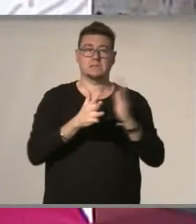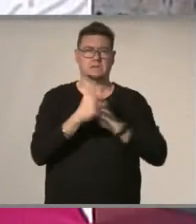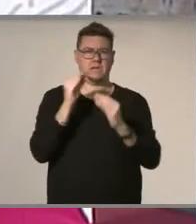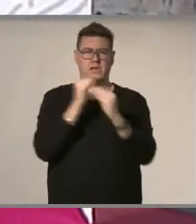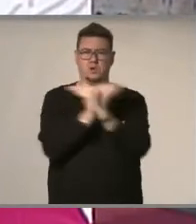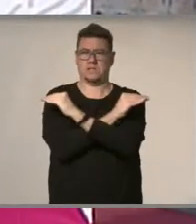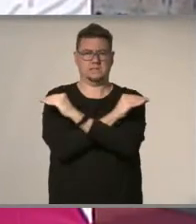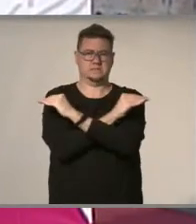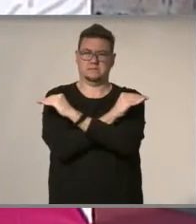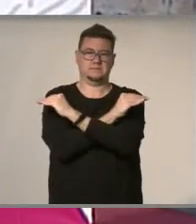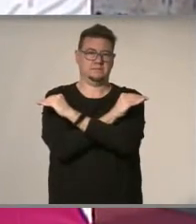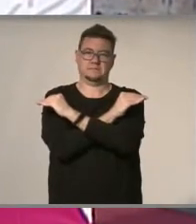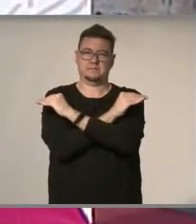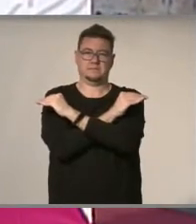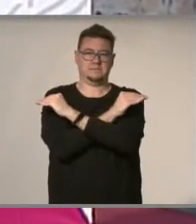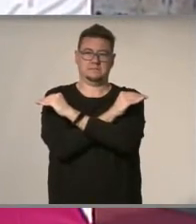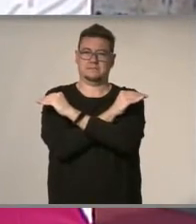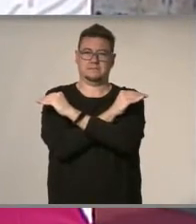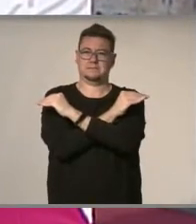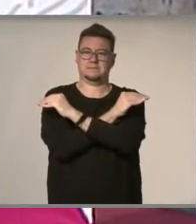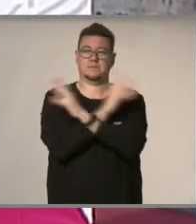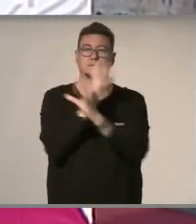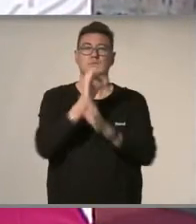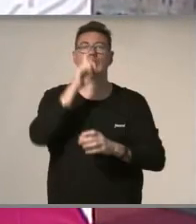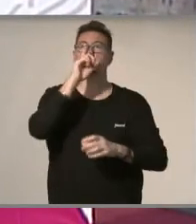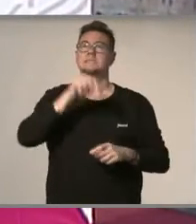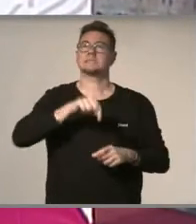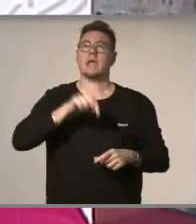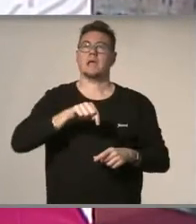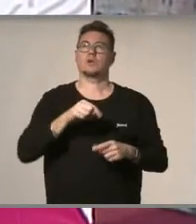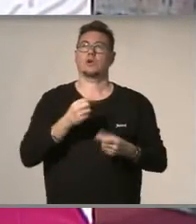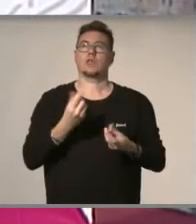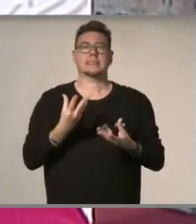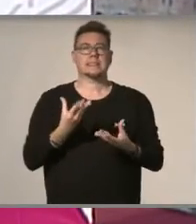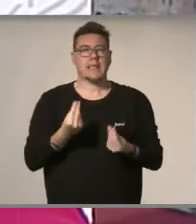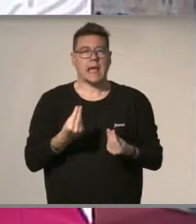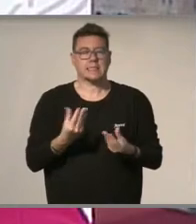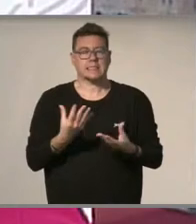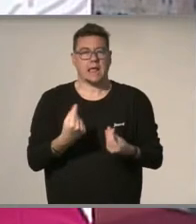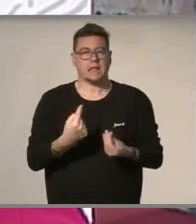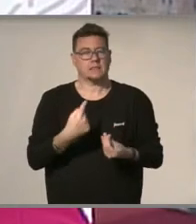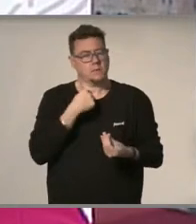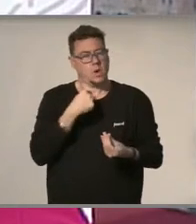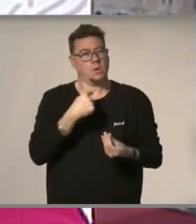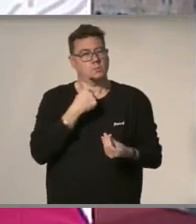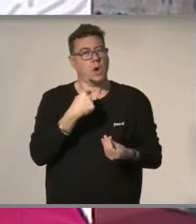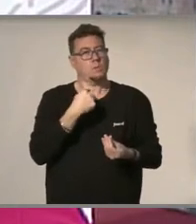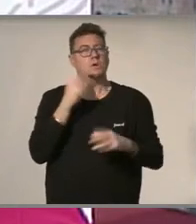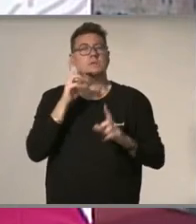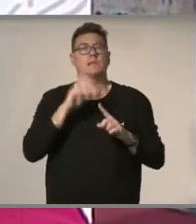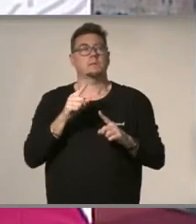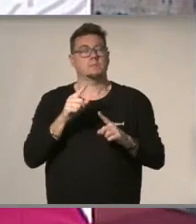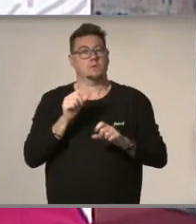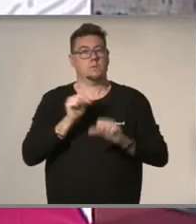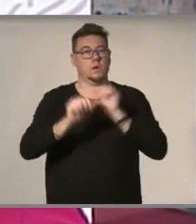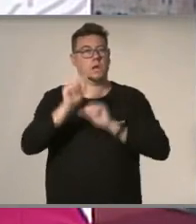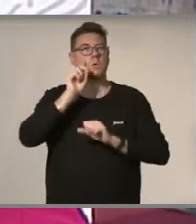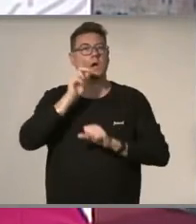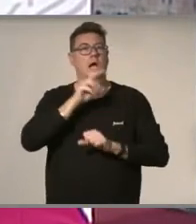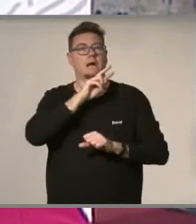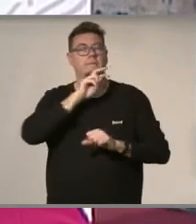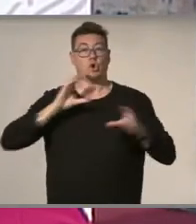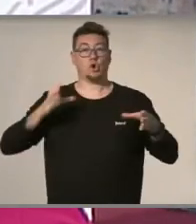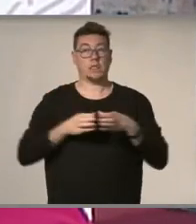contradicción. Precisamente en este año en el que tanto hemos perdido, también nos hemos reencontrado con el valor de lo